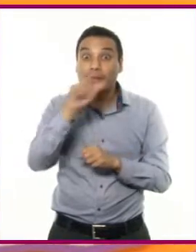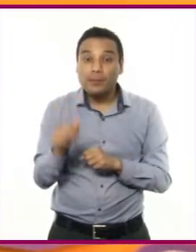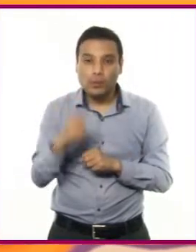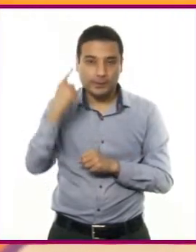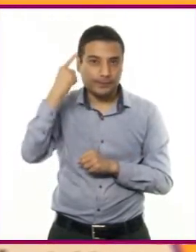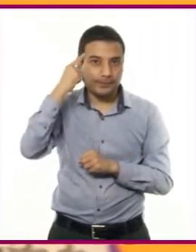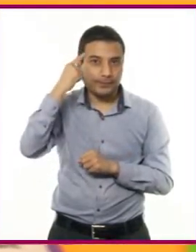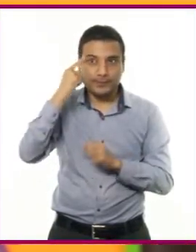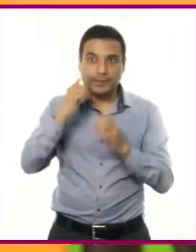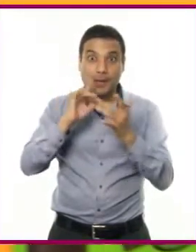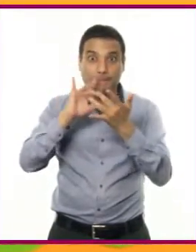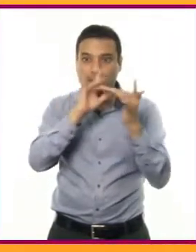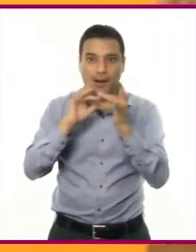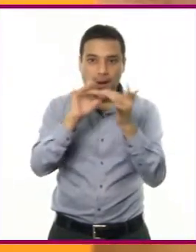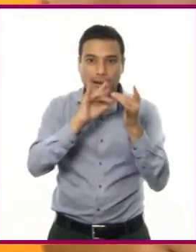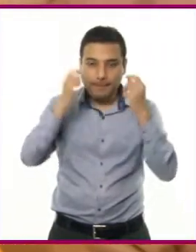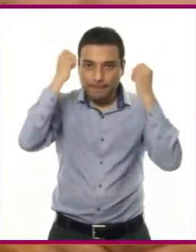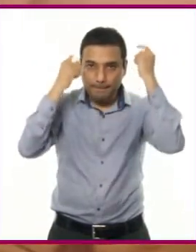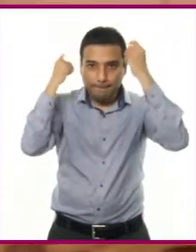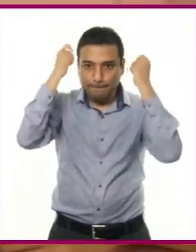neuronas.